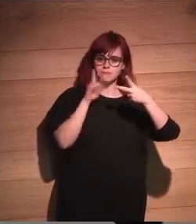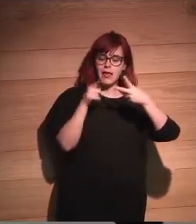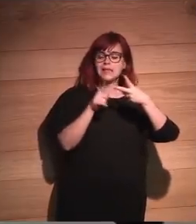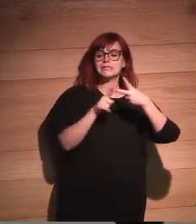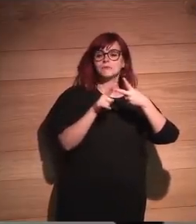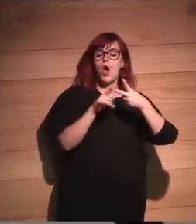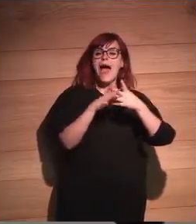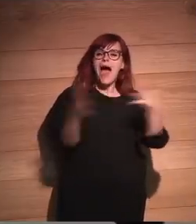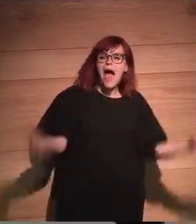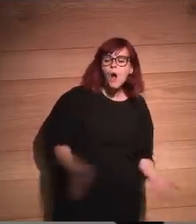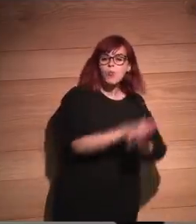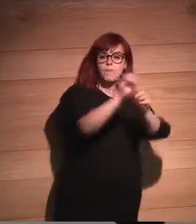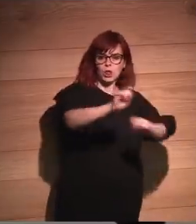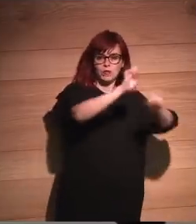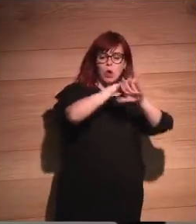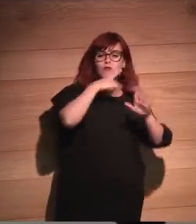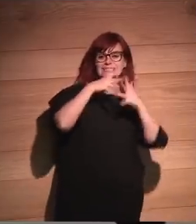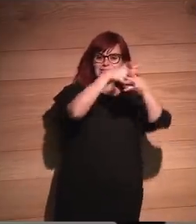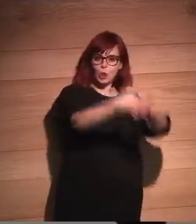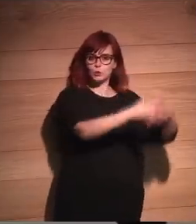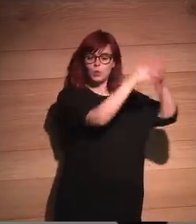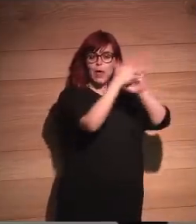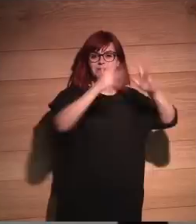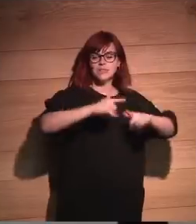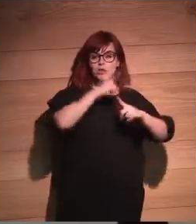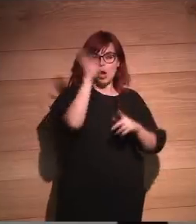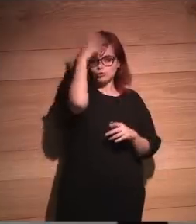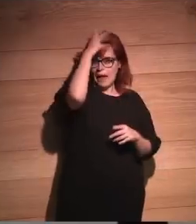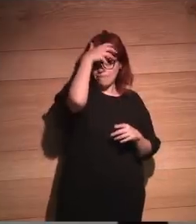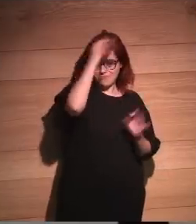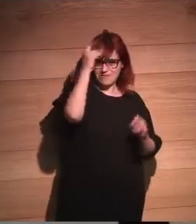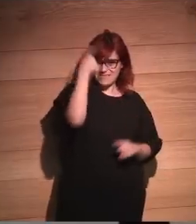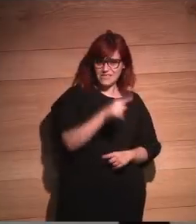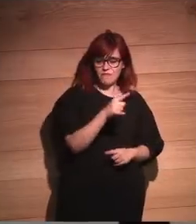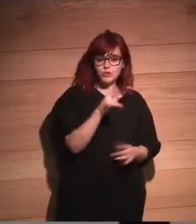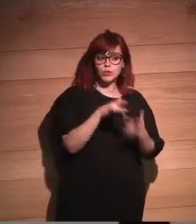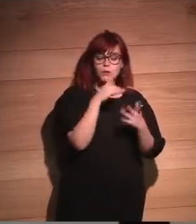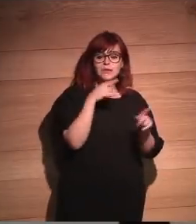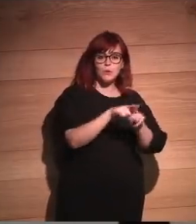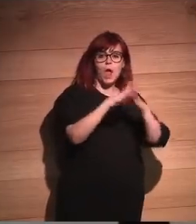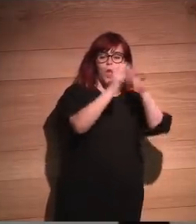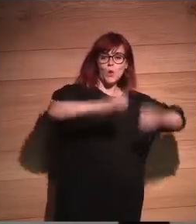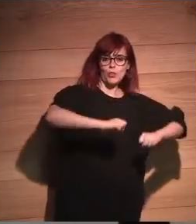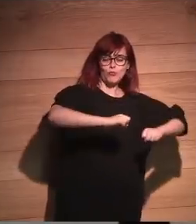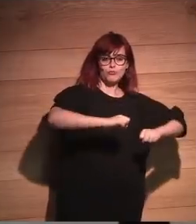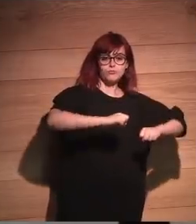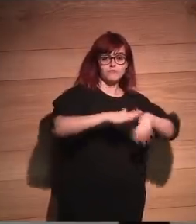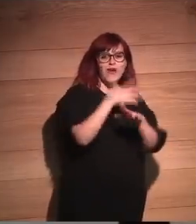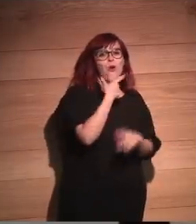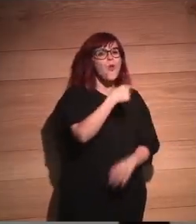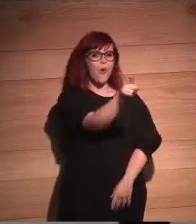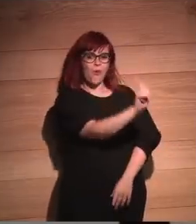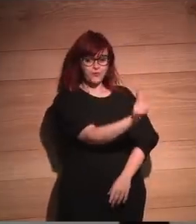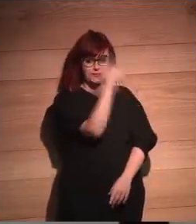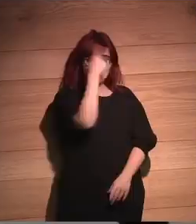proteccionismo. Estados Unidos rompió, la administración Trump rompió los tratados, no le gustan